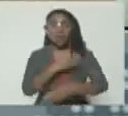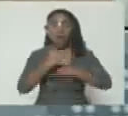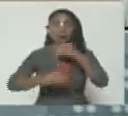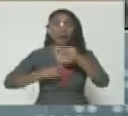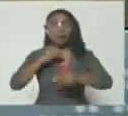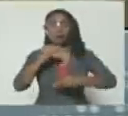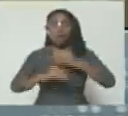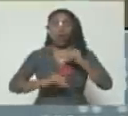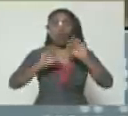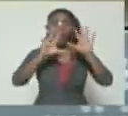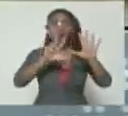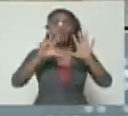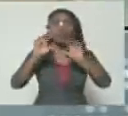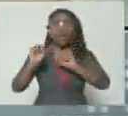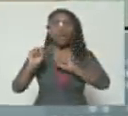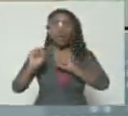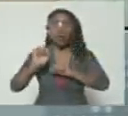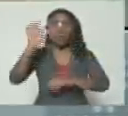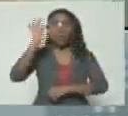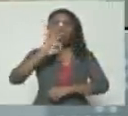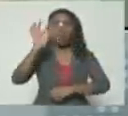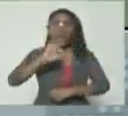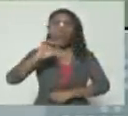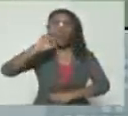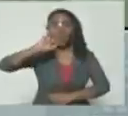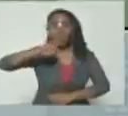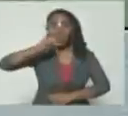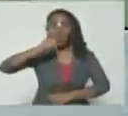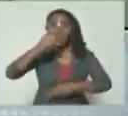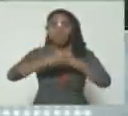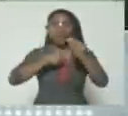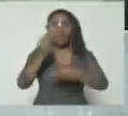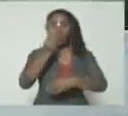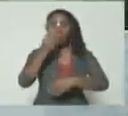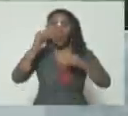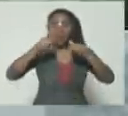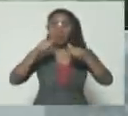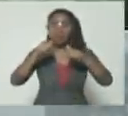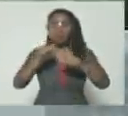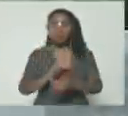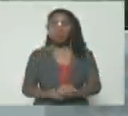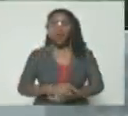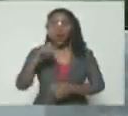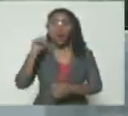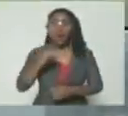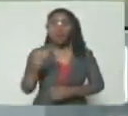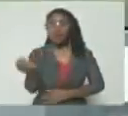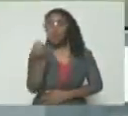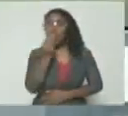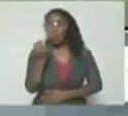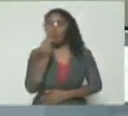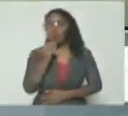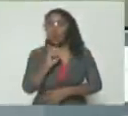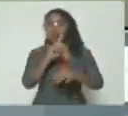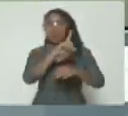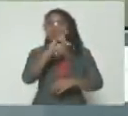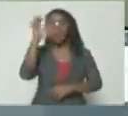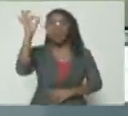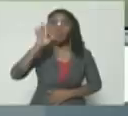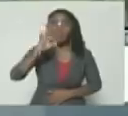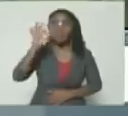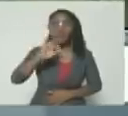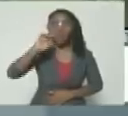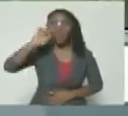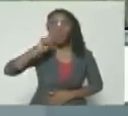el 80% del pollo que se consume en el país. Hoy estamos comiendo el 100% del